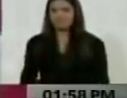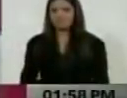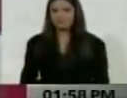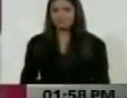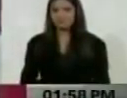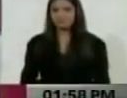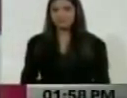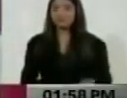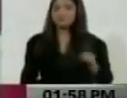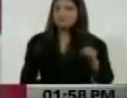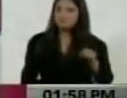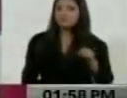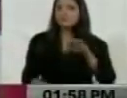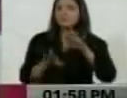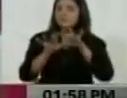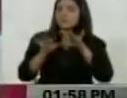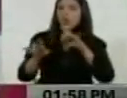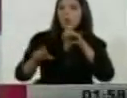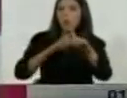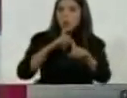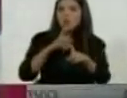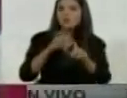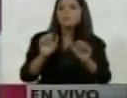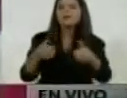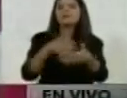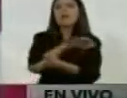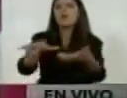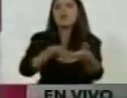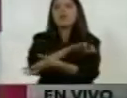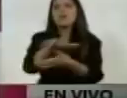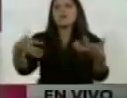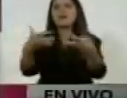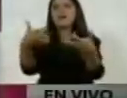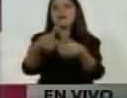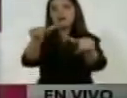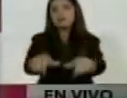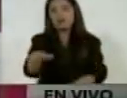Él está sembrando el odio para una guerra en el país.